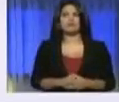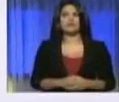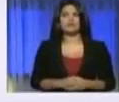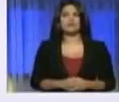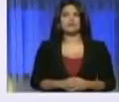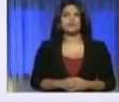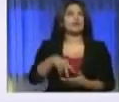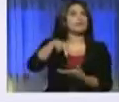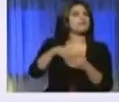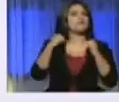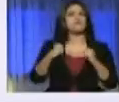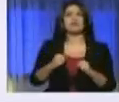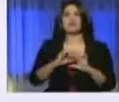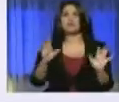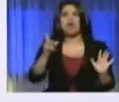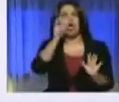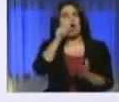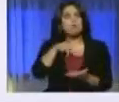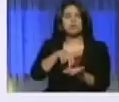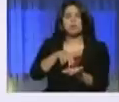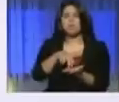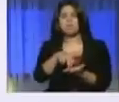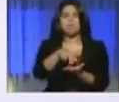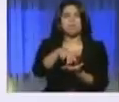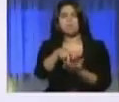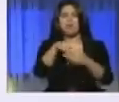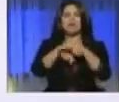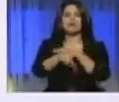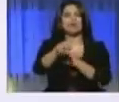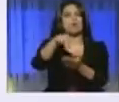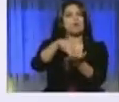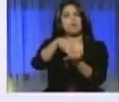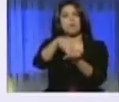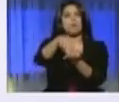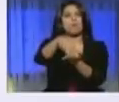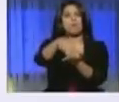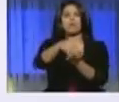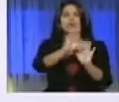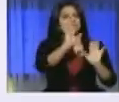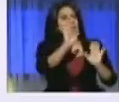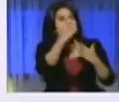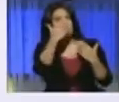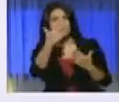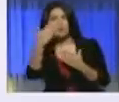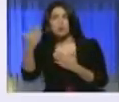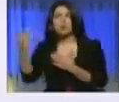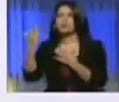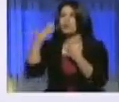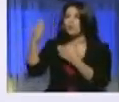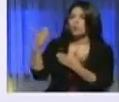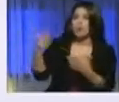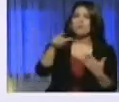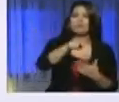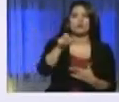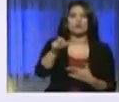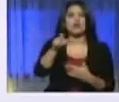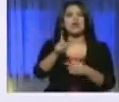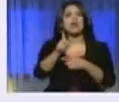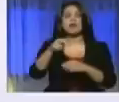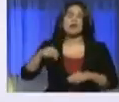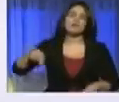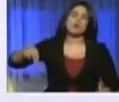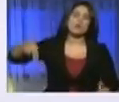Entró caminando al Teatro Carlos Marx y saludó a uno por uno. Luego se sentó y